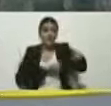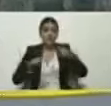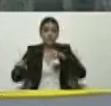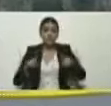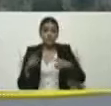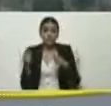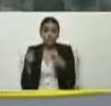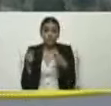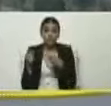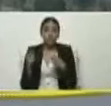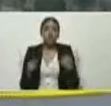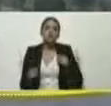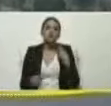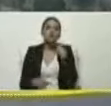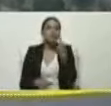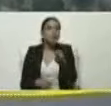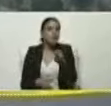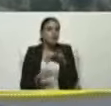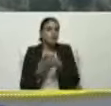les digo,